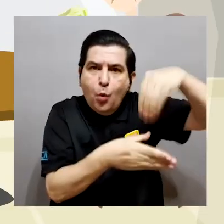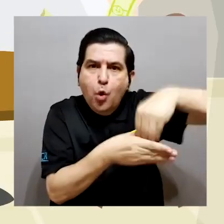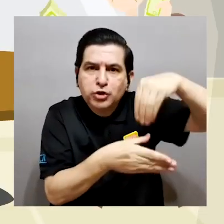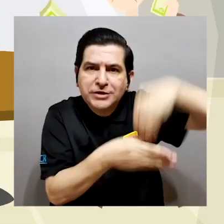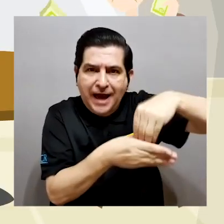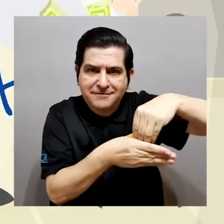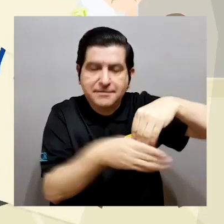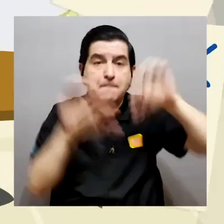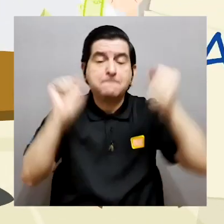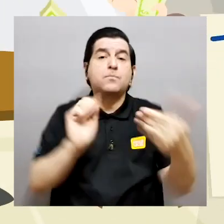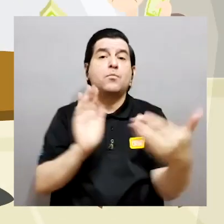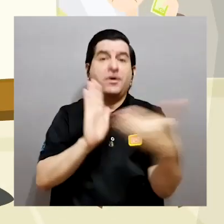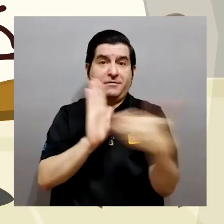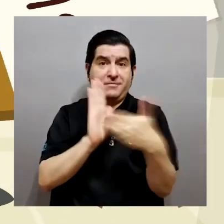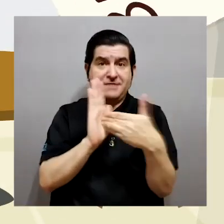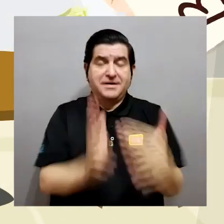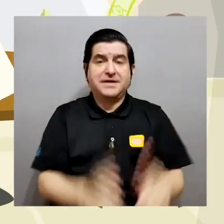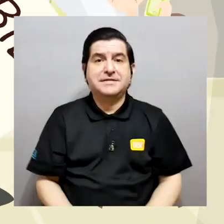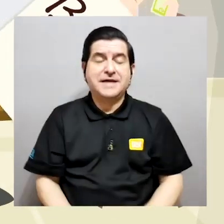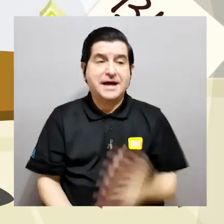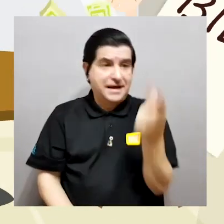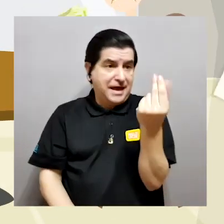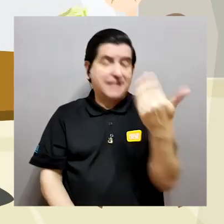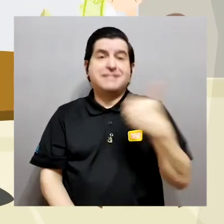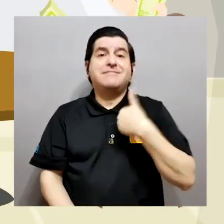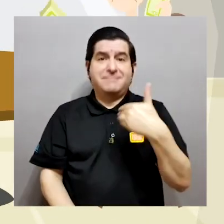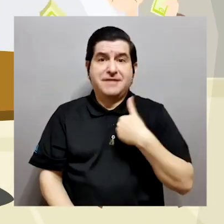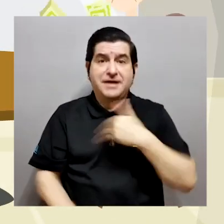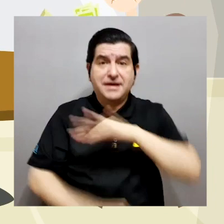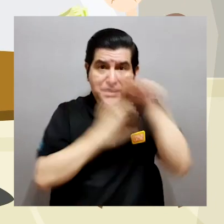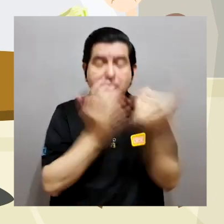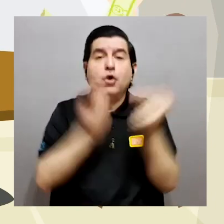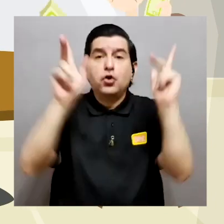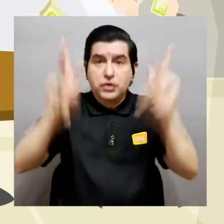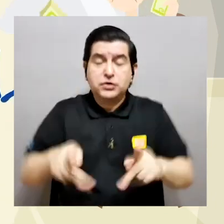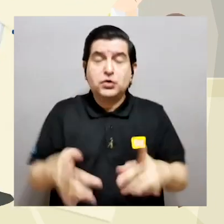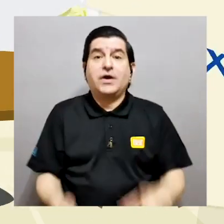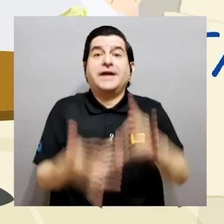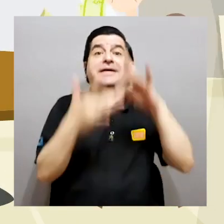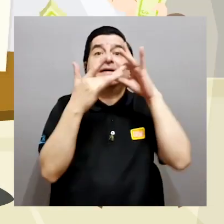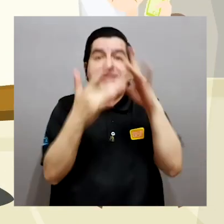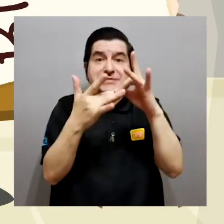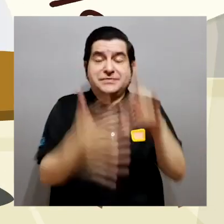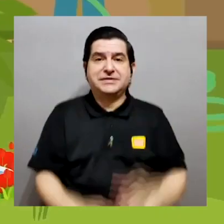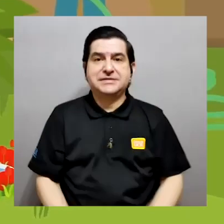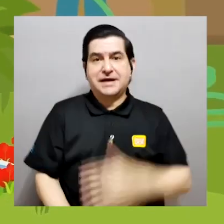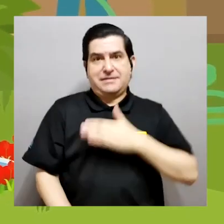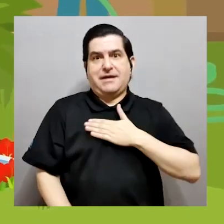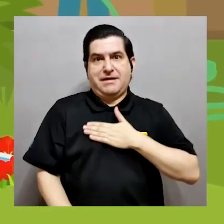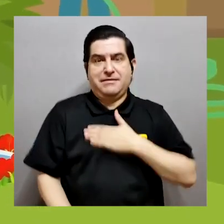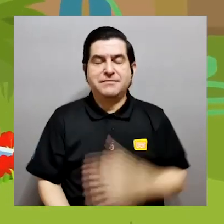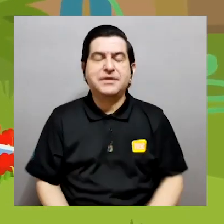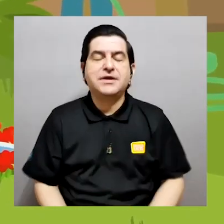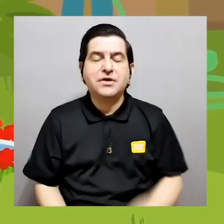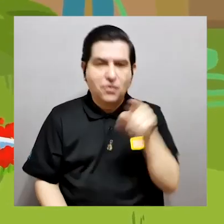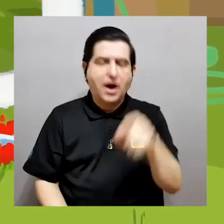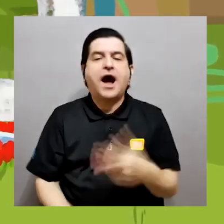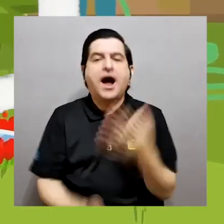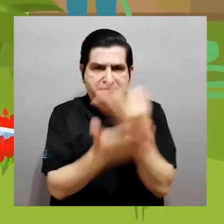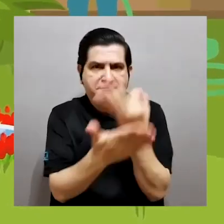las cuotas, que puede afectar un poco, digamos, la liquidez de todas las personas, y especialmente el MIDO, para poder